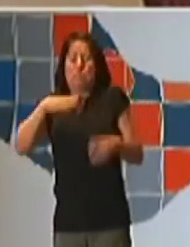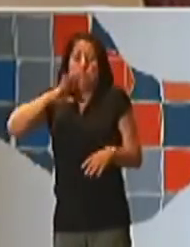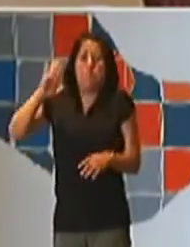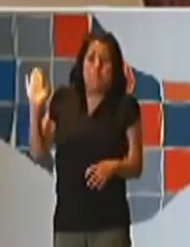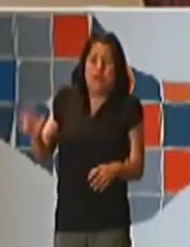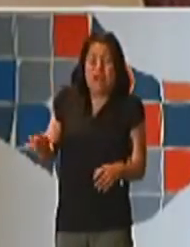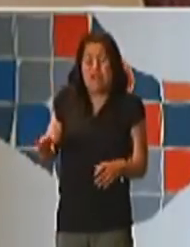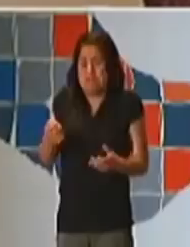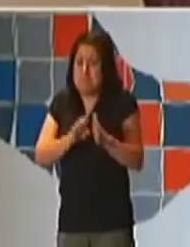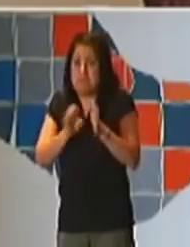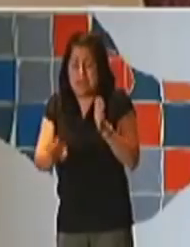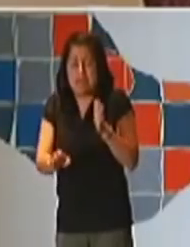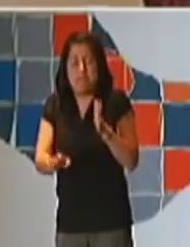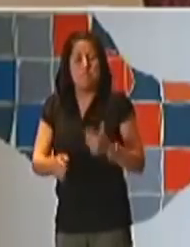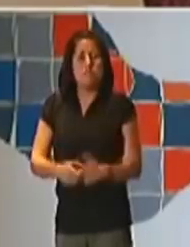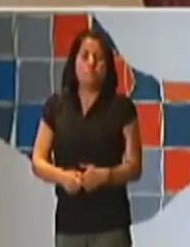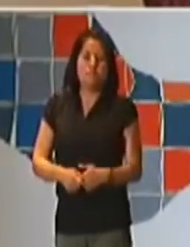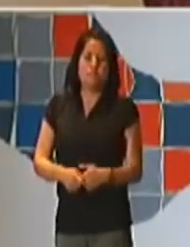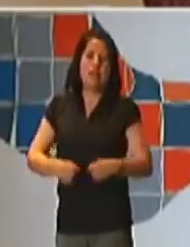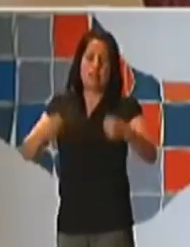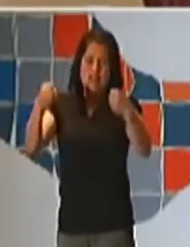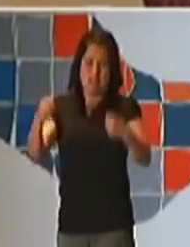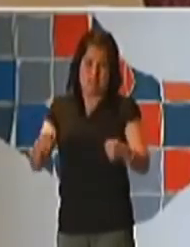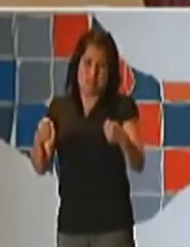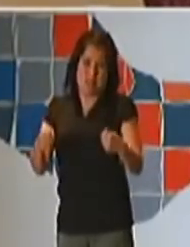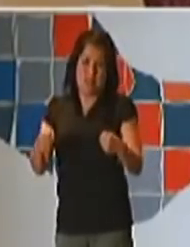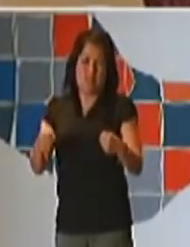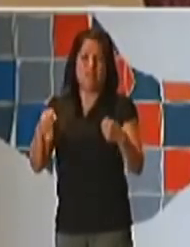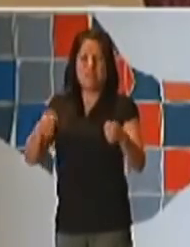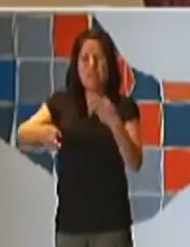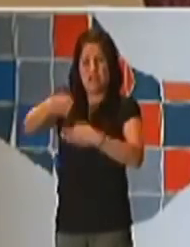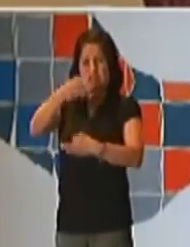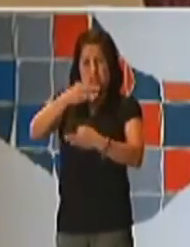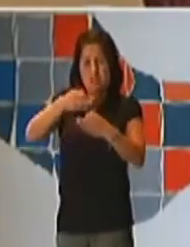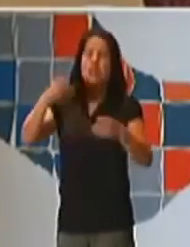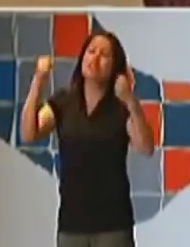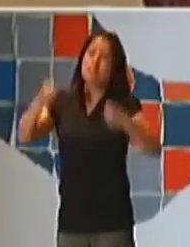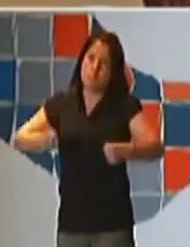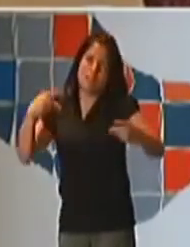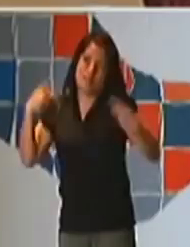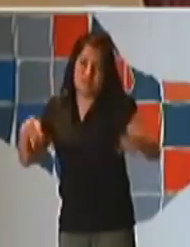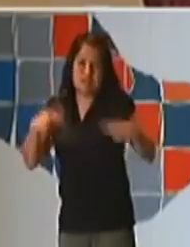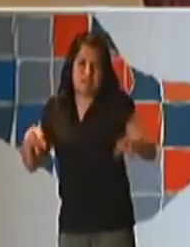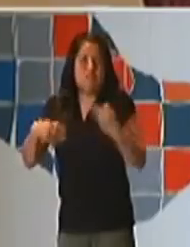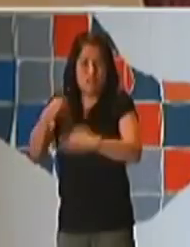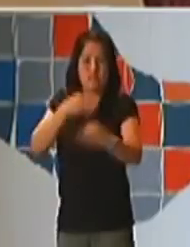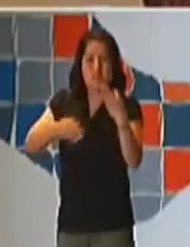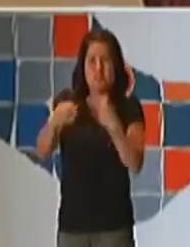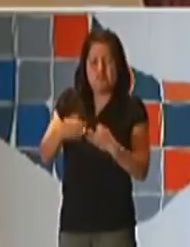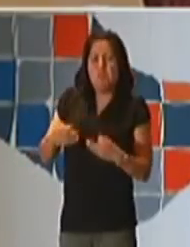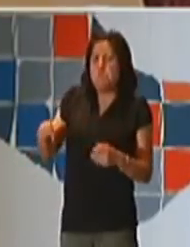inseguridad pública es el tema preferido de los políticos que desatan la histeria colectiva en